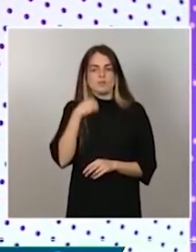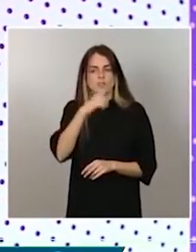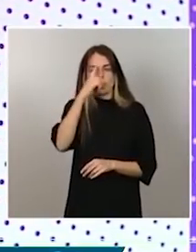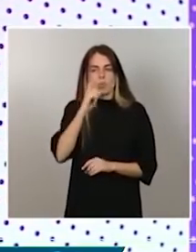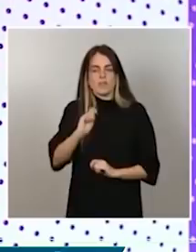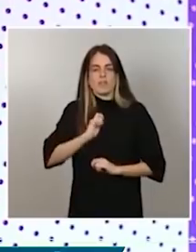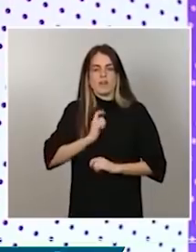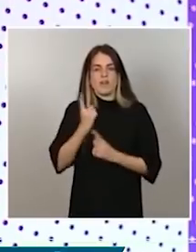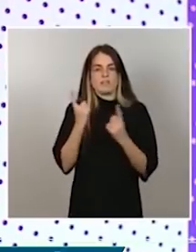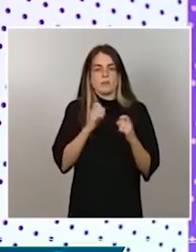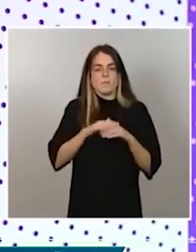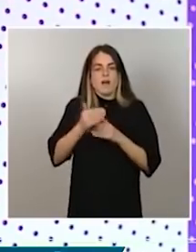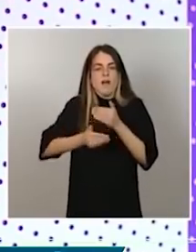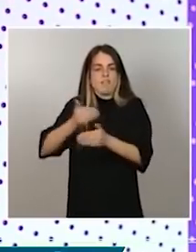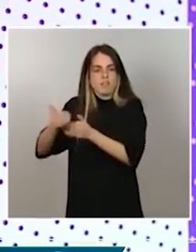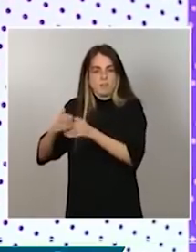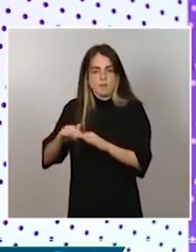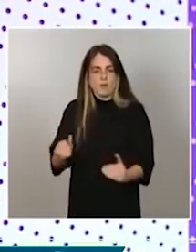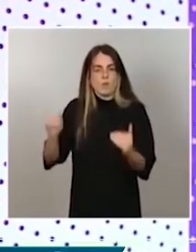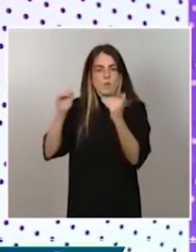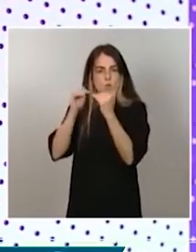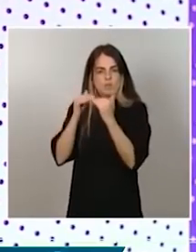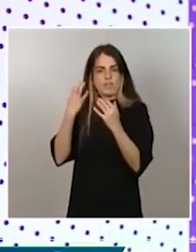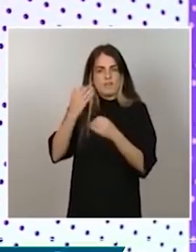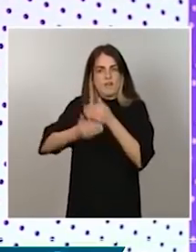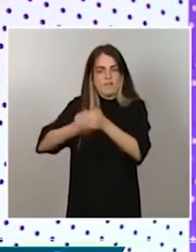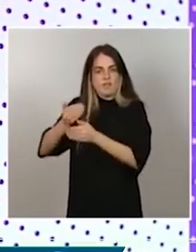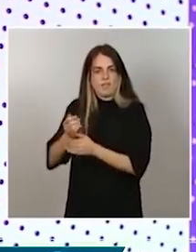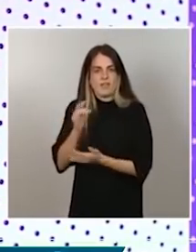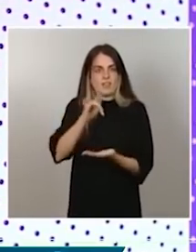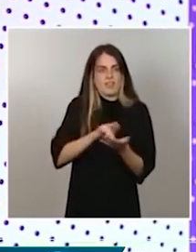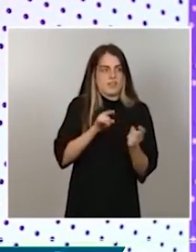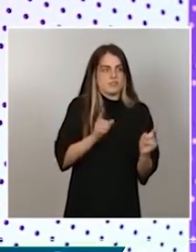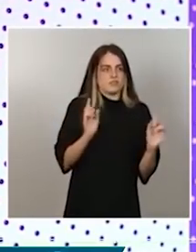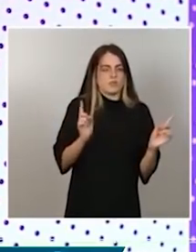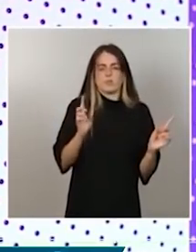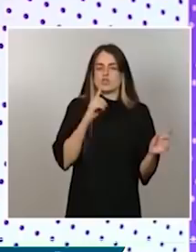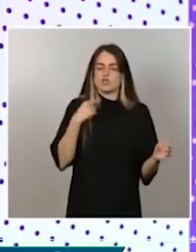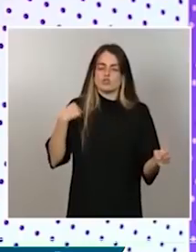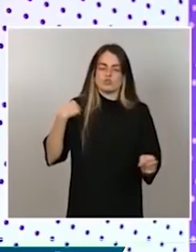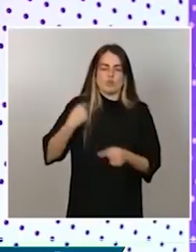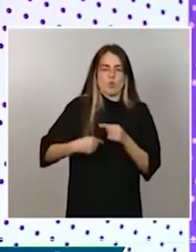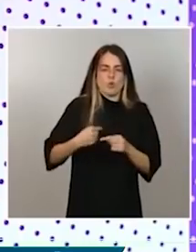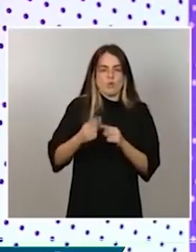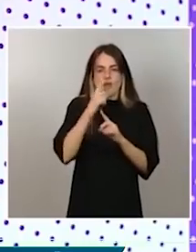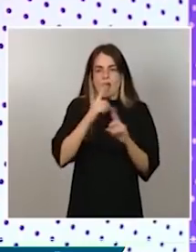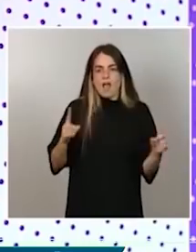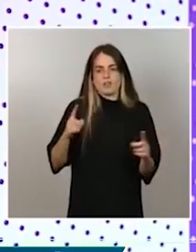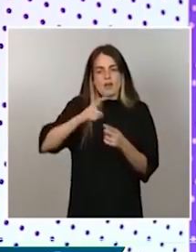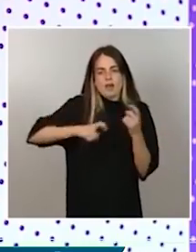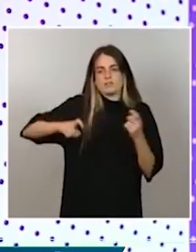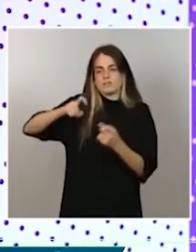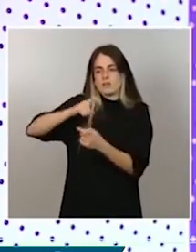los partidos políticos con representación institucional por supuesto de los demás también pero también es una tarea de todos los ciudadanos hay que estar